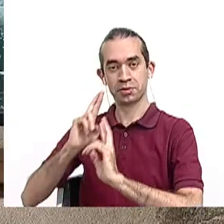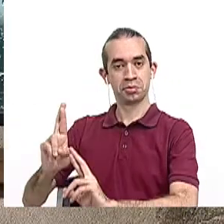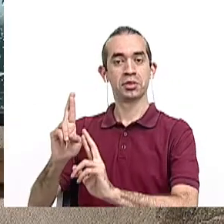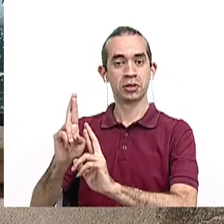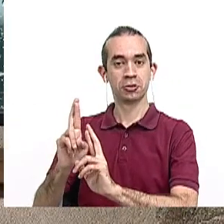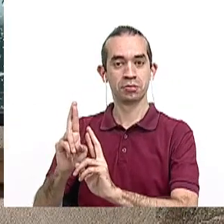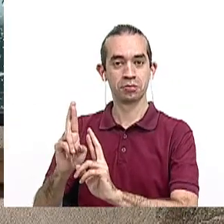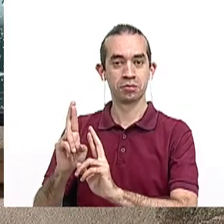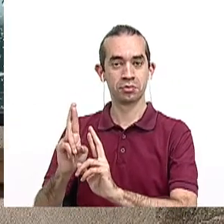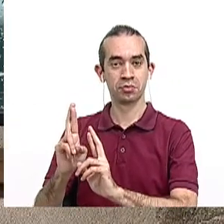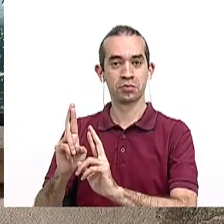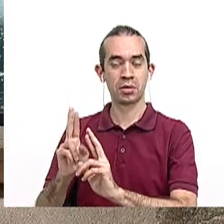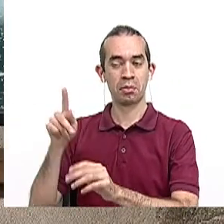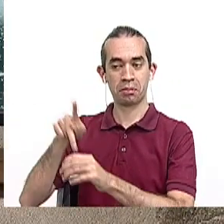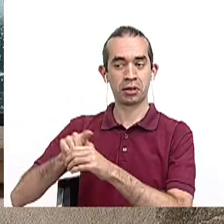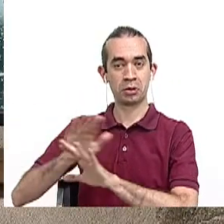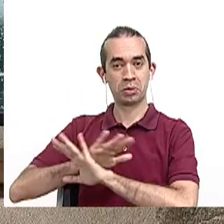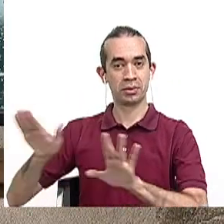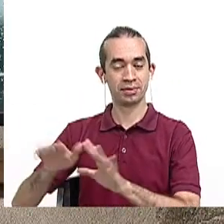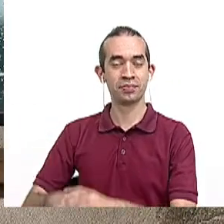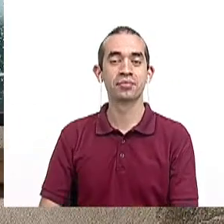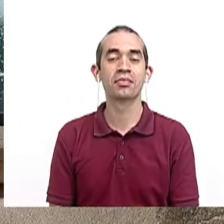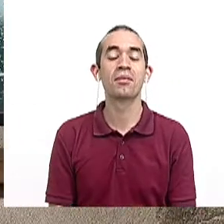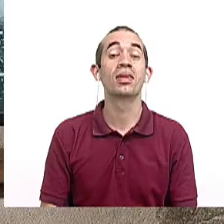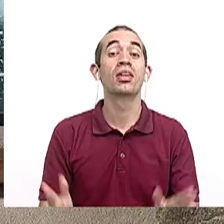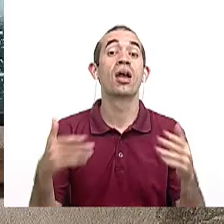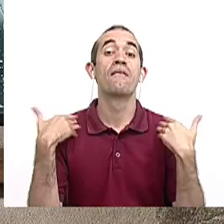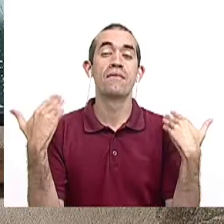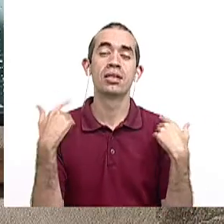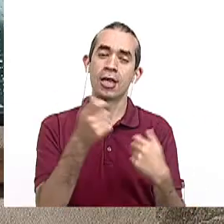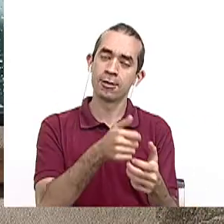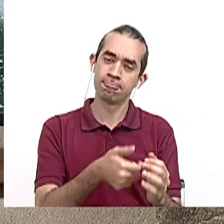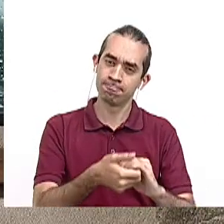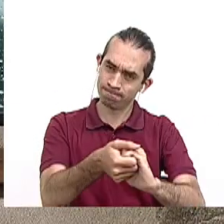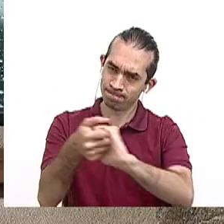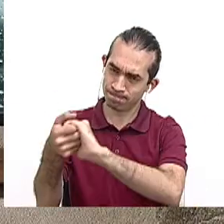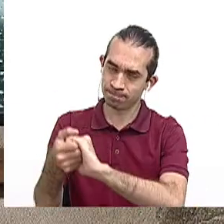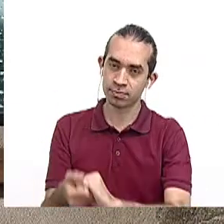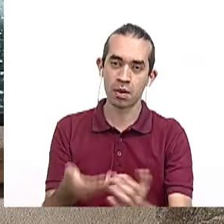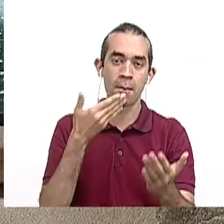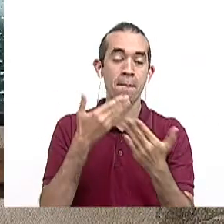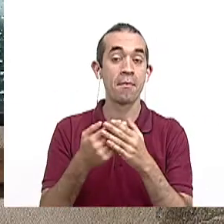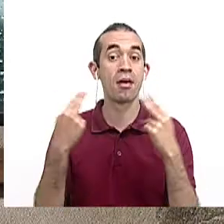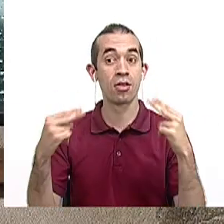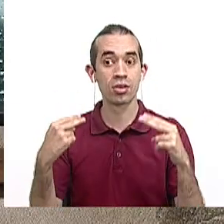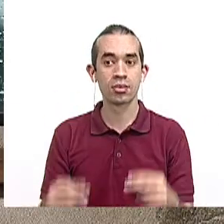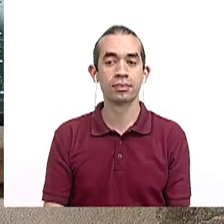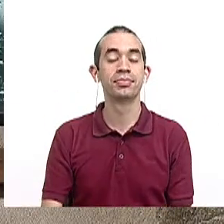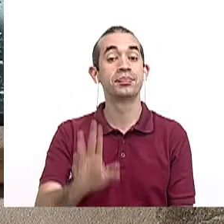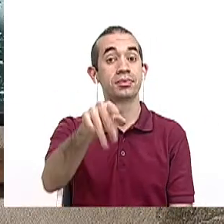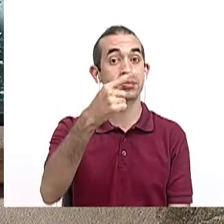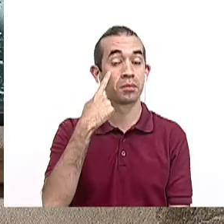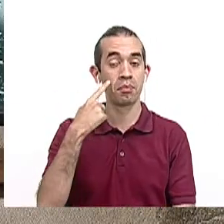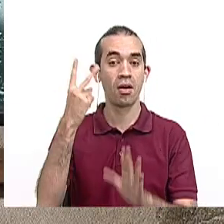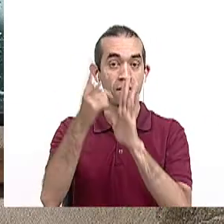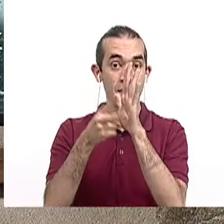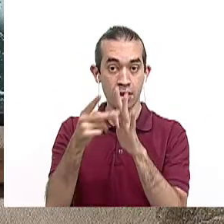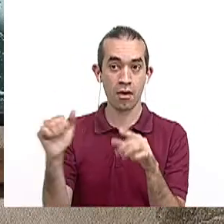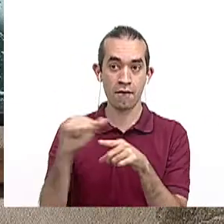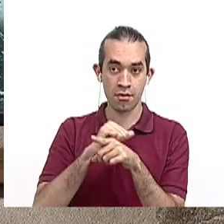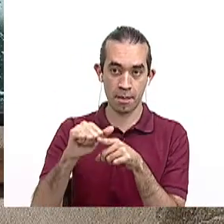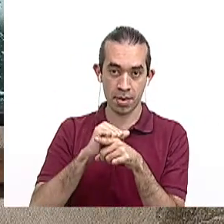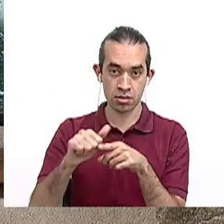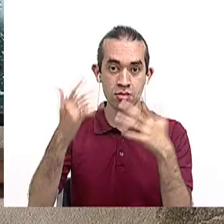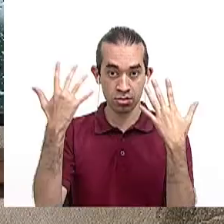su participación. Felicidades, qué bueno, qué buena noticia. Bueno, tenemos un video de repaso con respecto a lo que